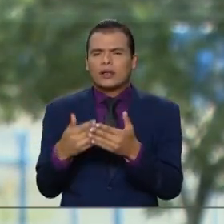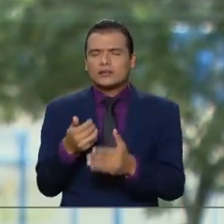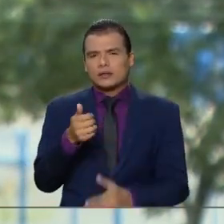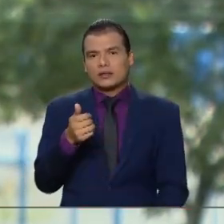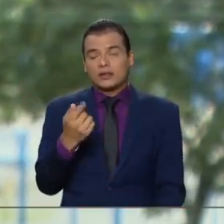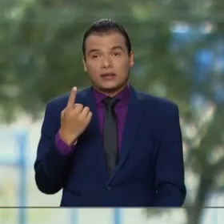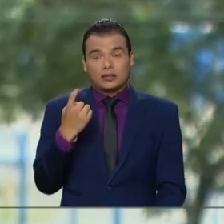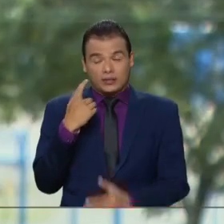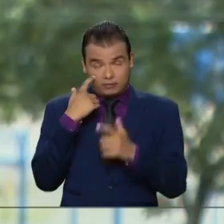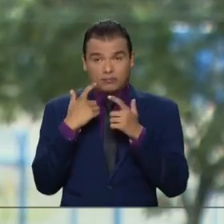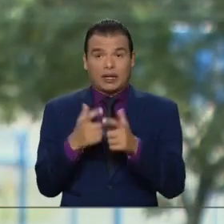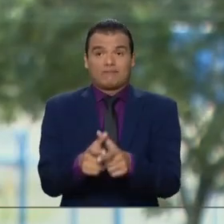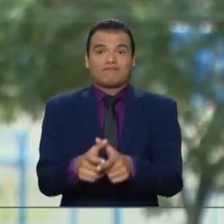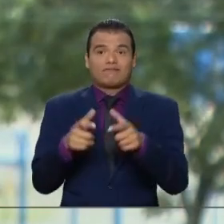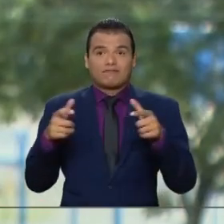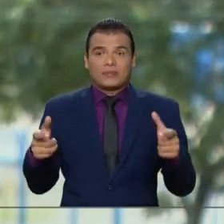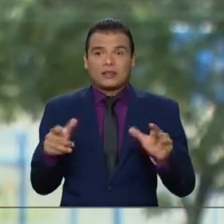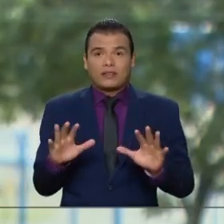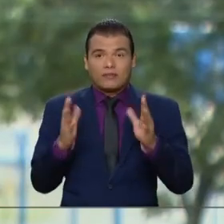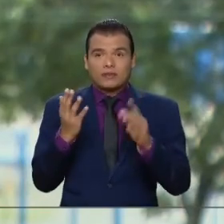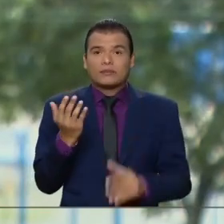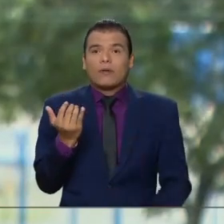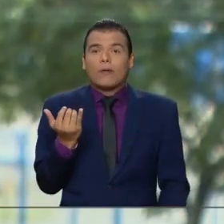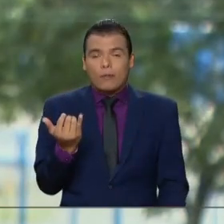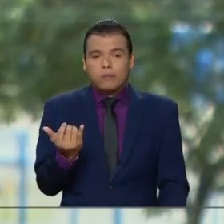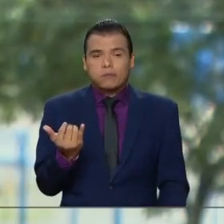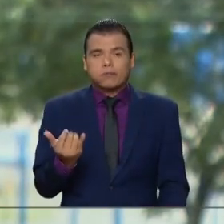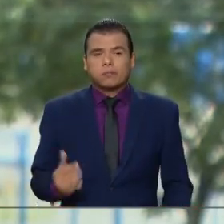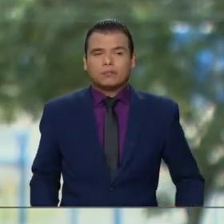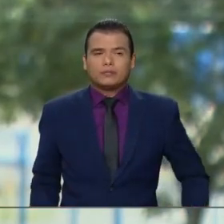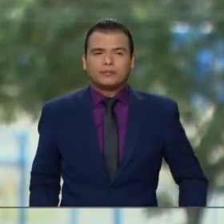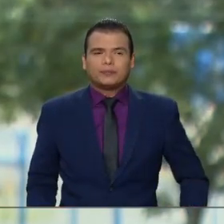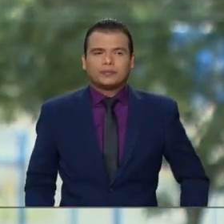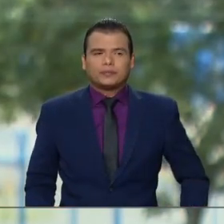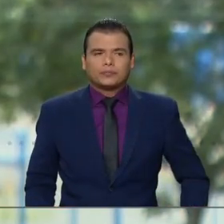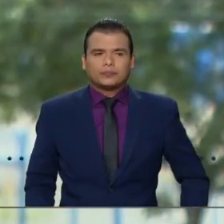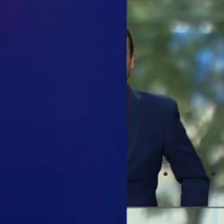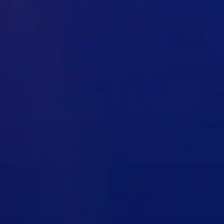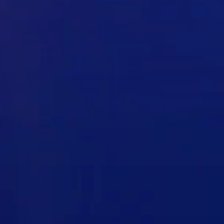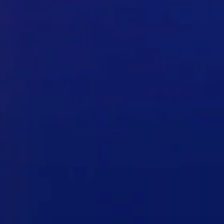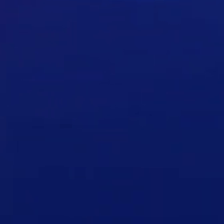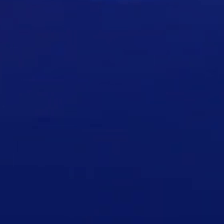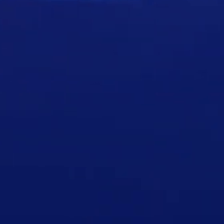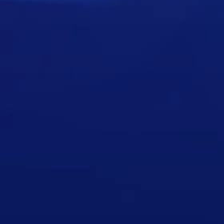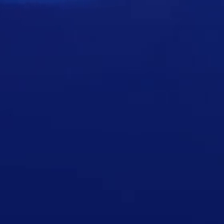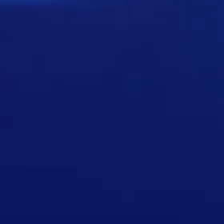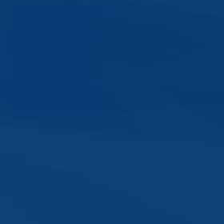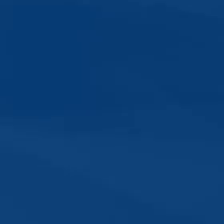fue la más concurrida. Información desde el sur de Cali, Jefferson Bolívar, Telepacífico Noticias.